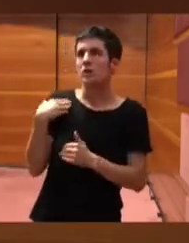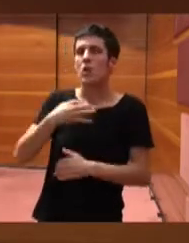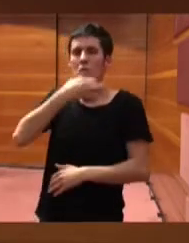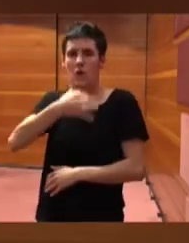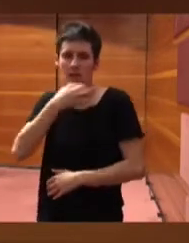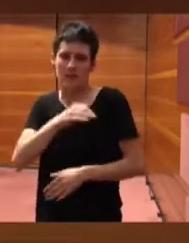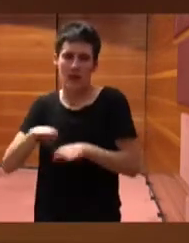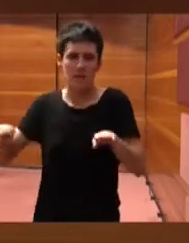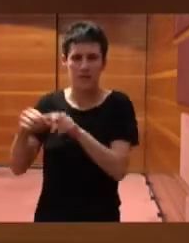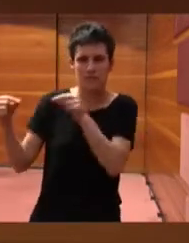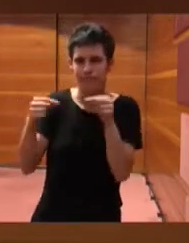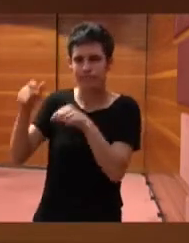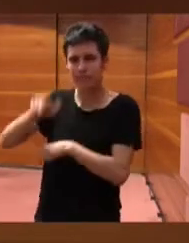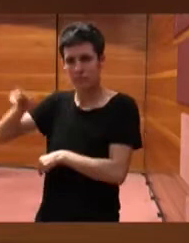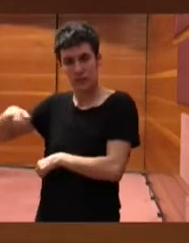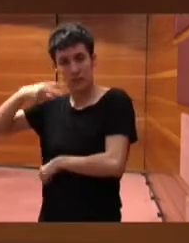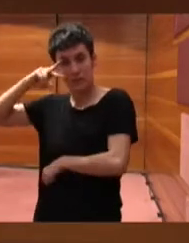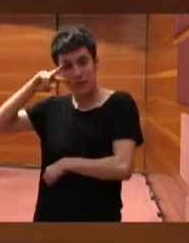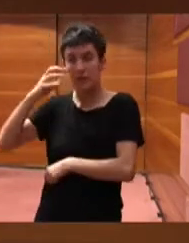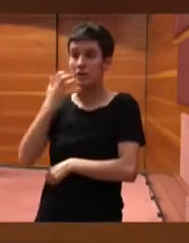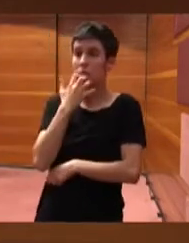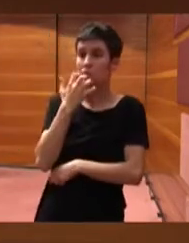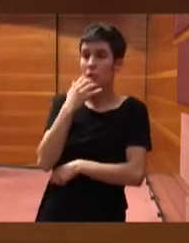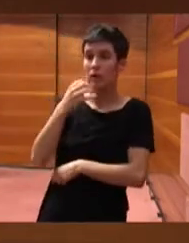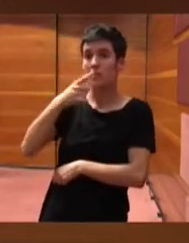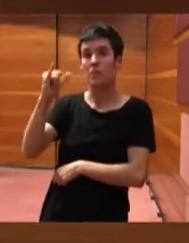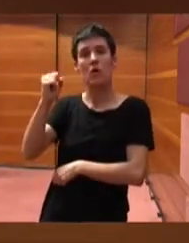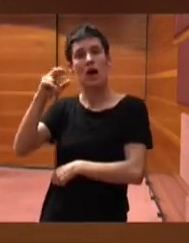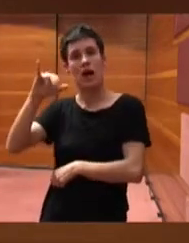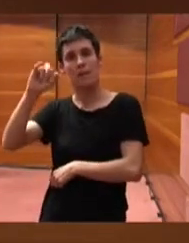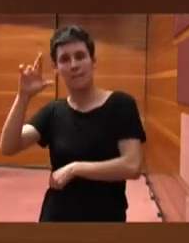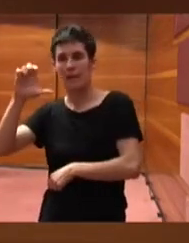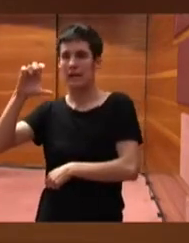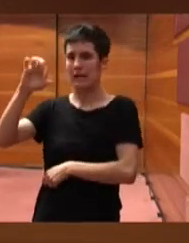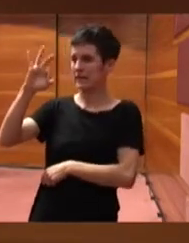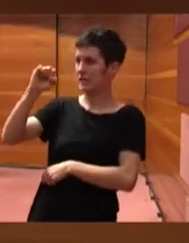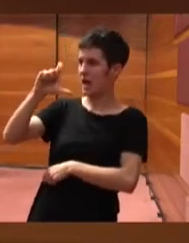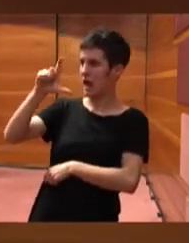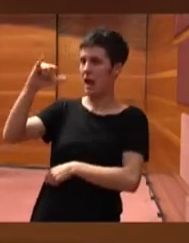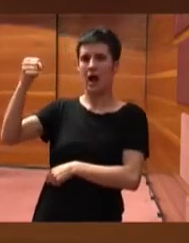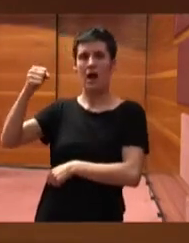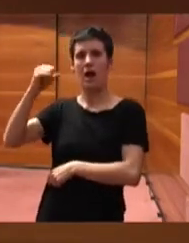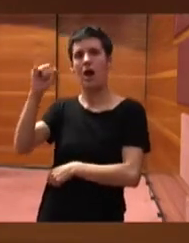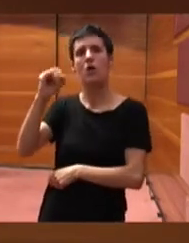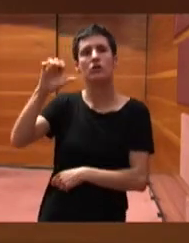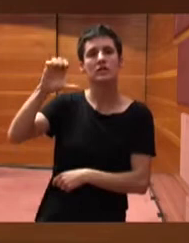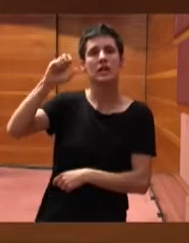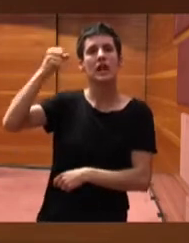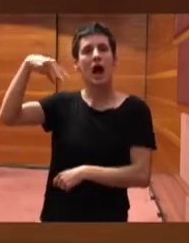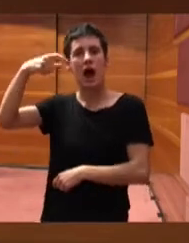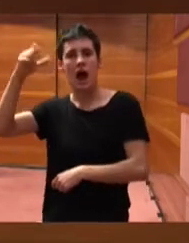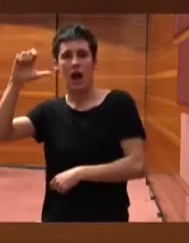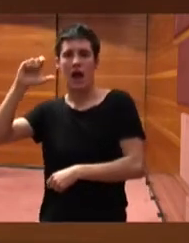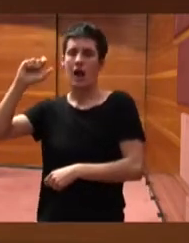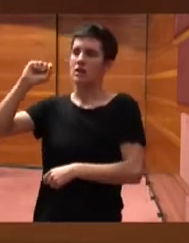tenido ponencias, mesas redondas con personas expertas, como son Javier Sádaba, Enrique Sacanel, José Ángel Cuerda, Martín García